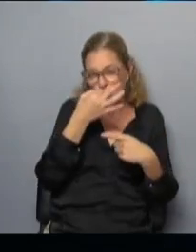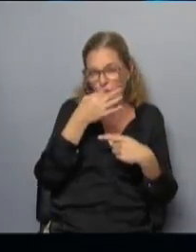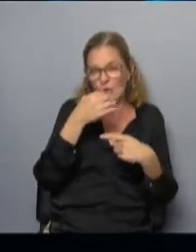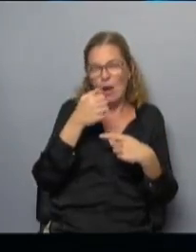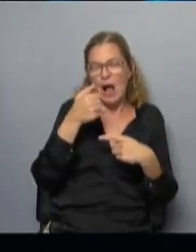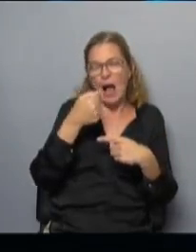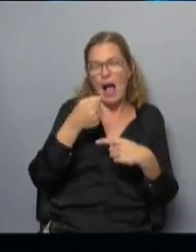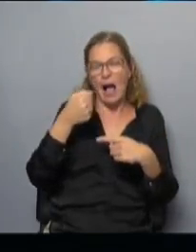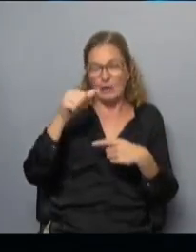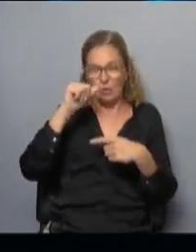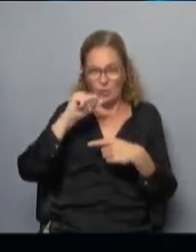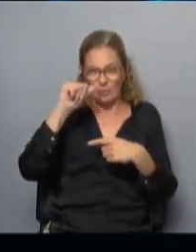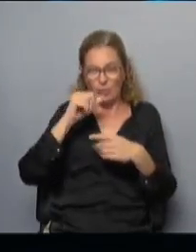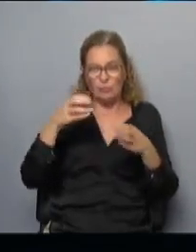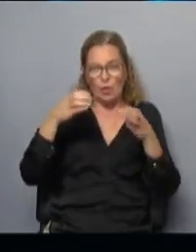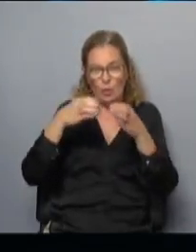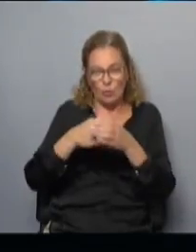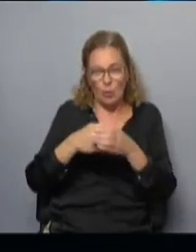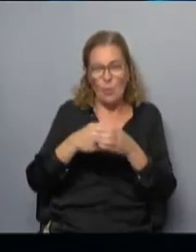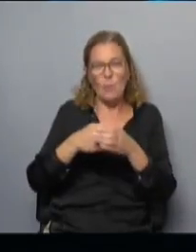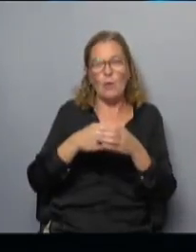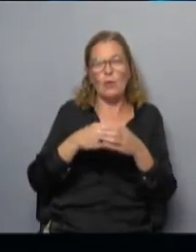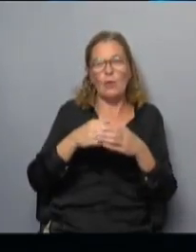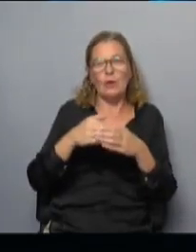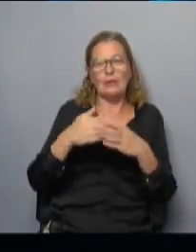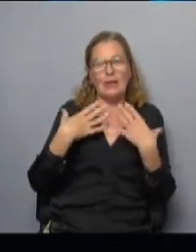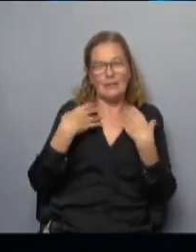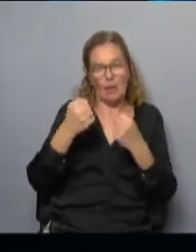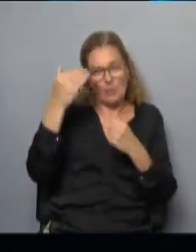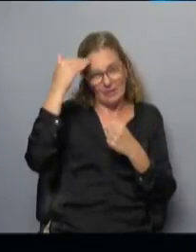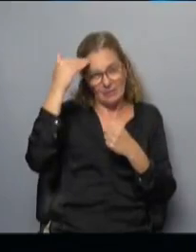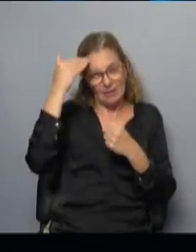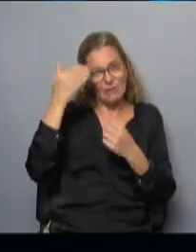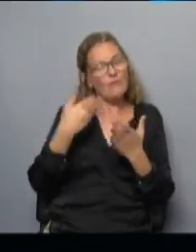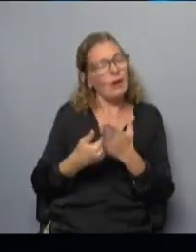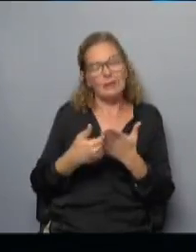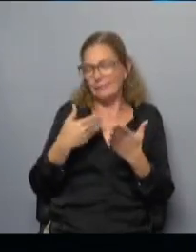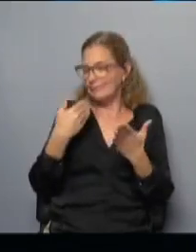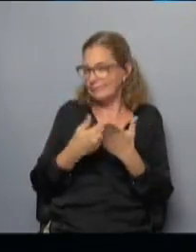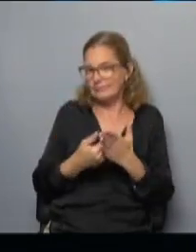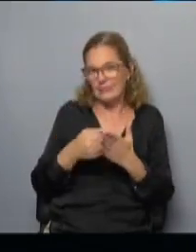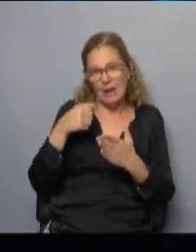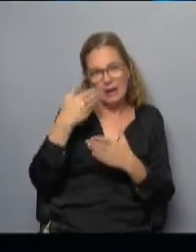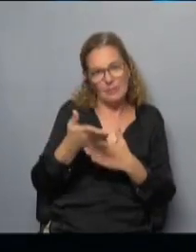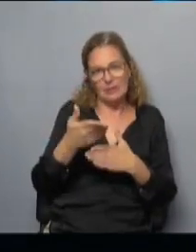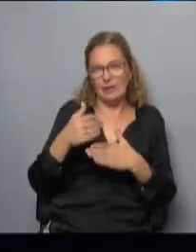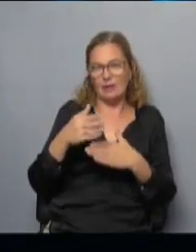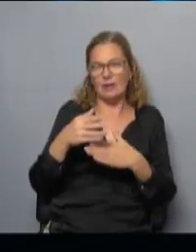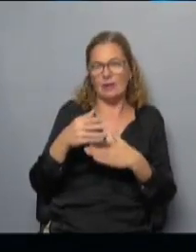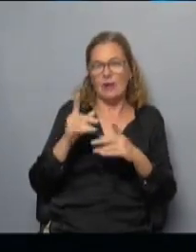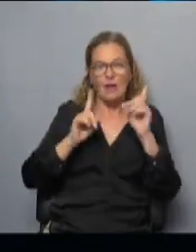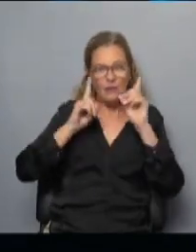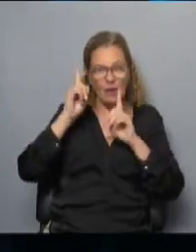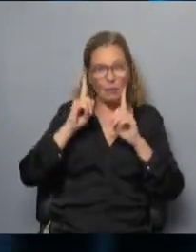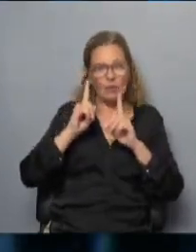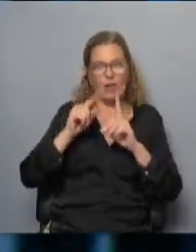alcohólicos anónimos tenían un grupo nosotros y un grupo de salud mental nos quedamos cortos a yebra que mete el paquete de la facultad de